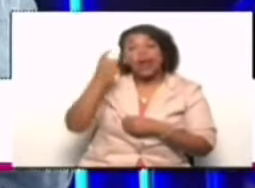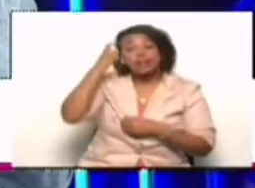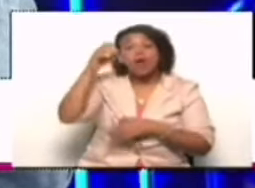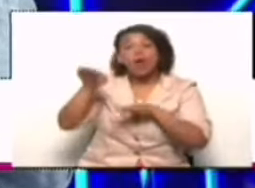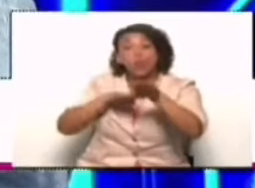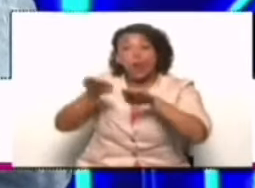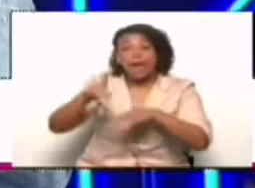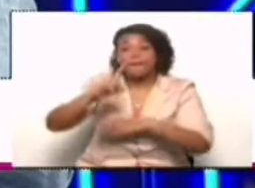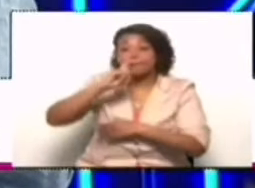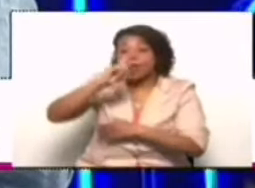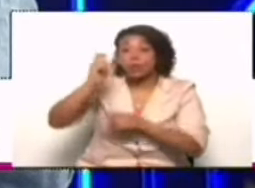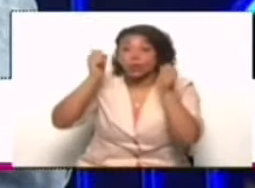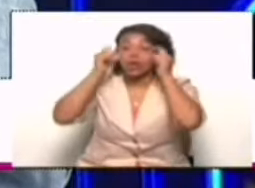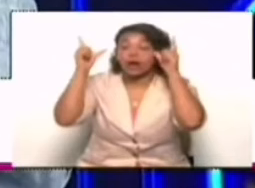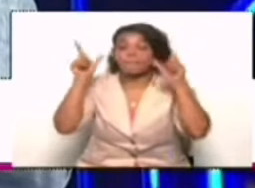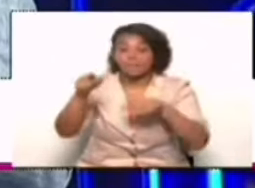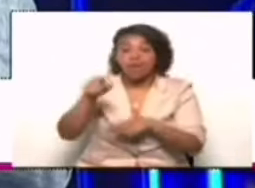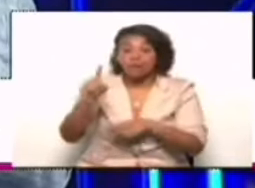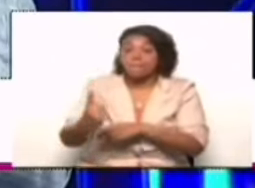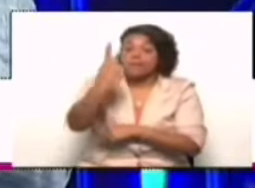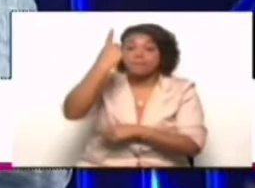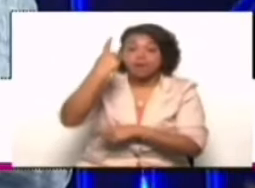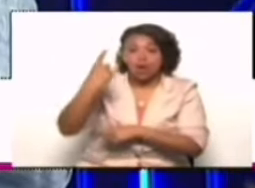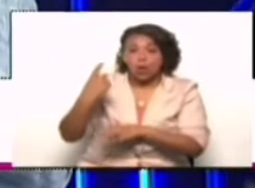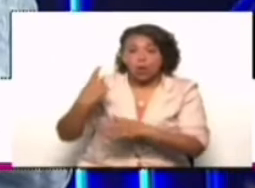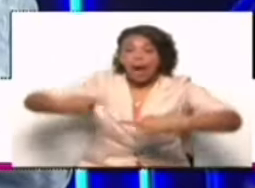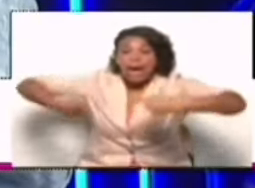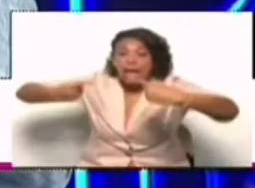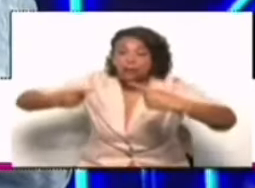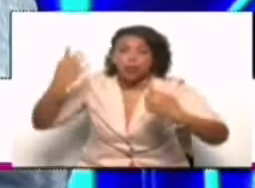programa con Maduro de repente hablé por primera vez de estos retos.